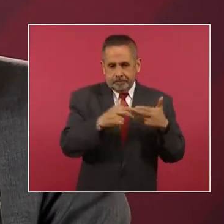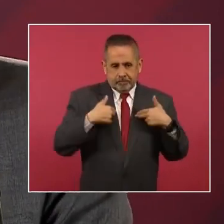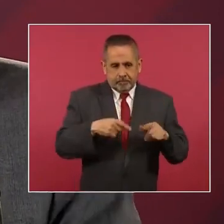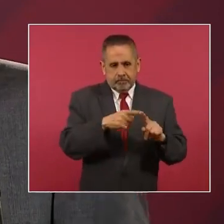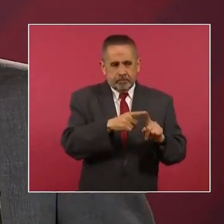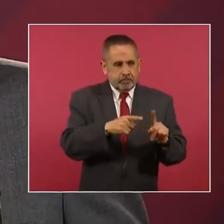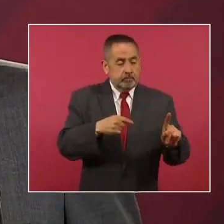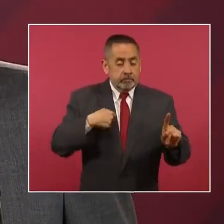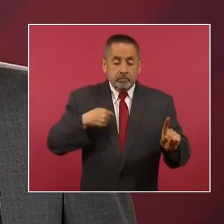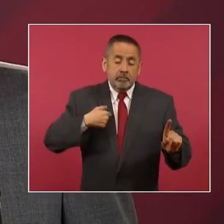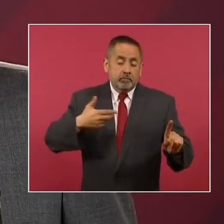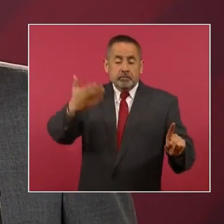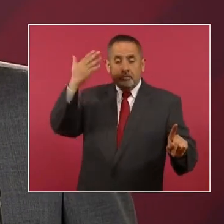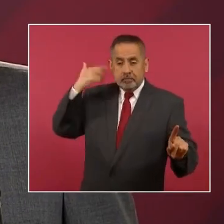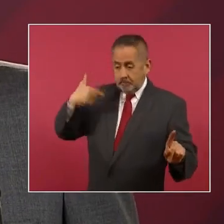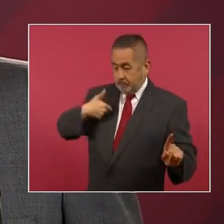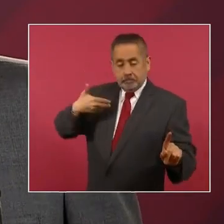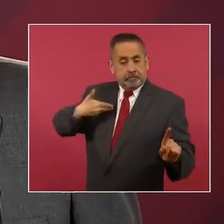hablándoles,